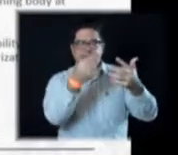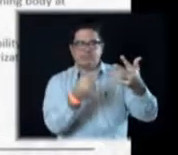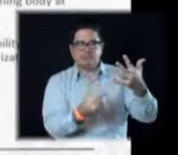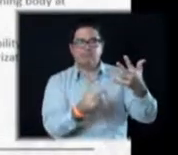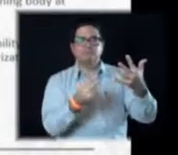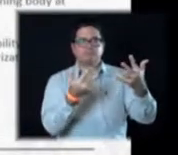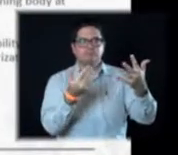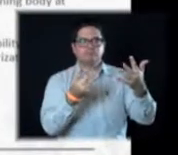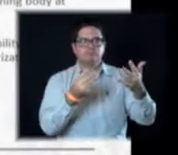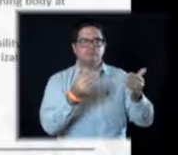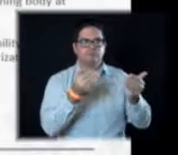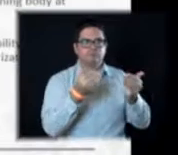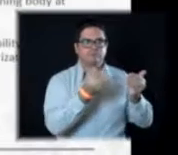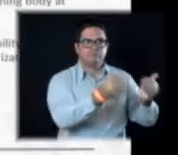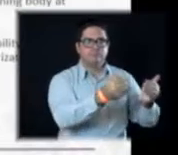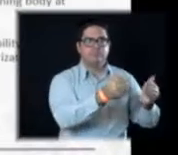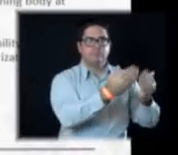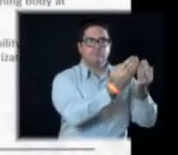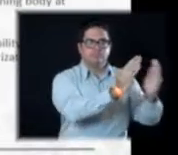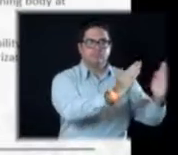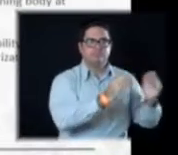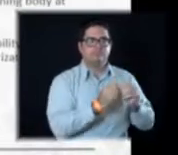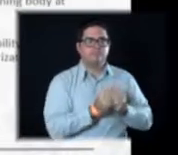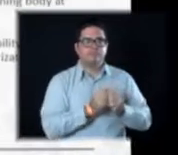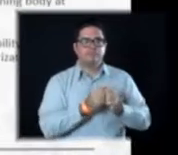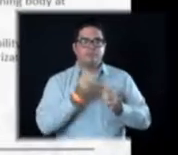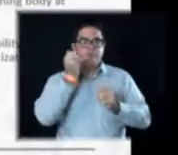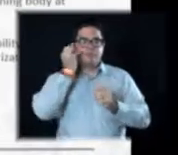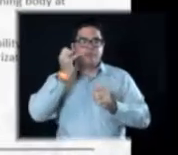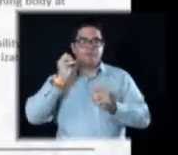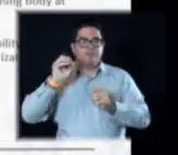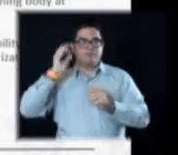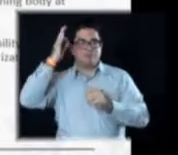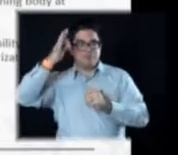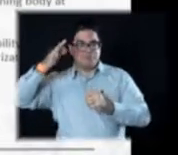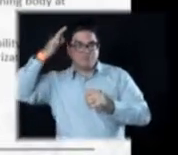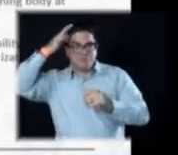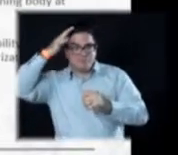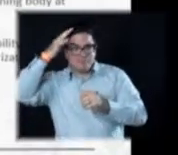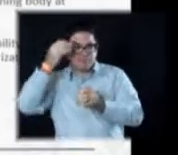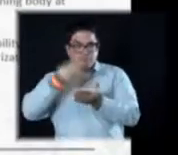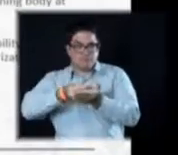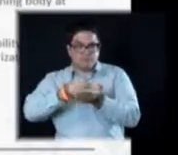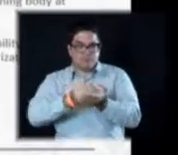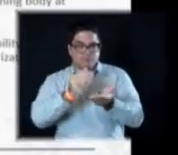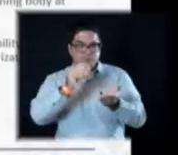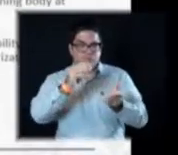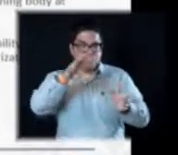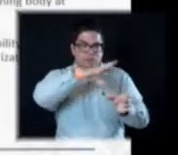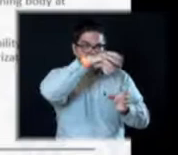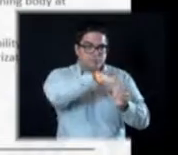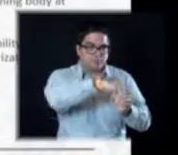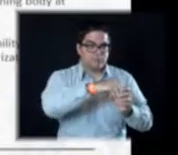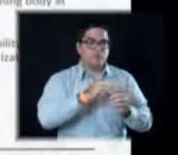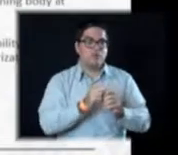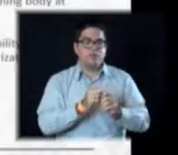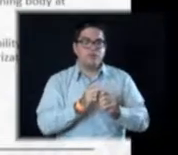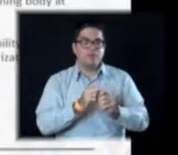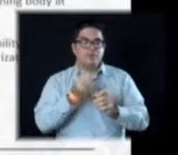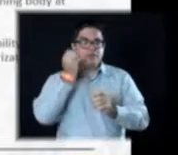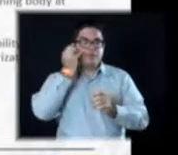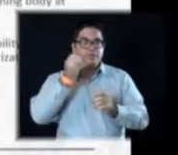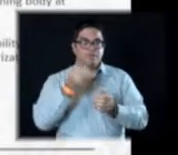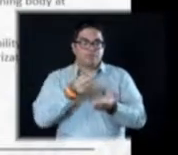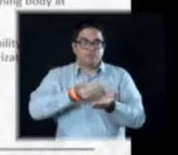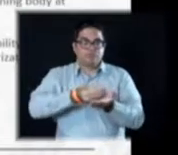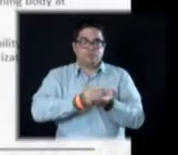si la cuenta va a tener fondos federales u otros fondos que van a tener que ser mantenidos en cuentas separadas, ganancias